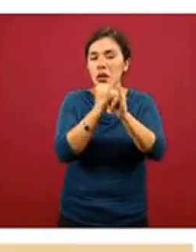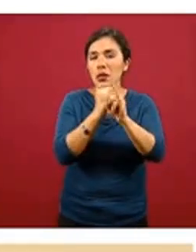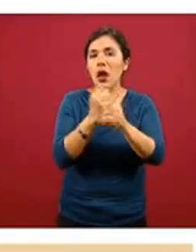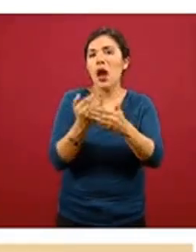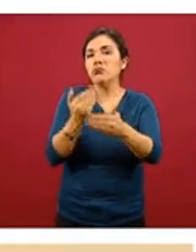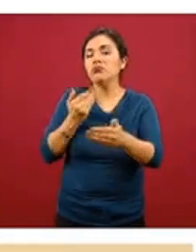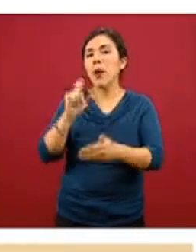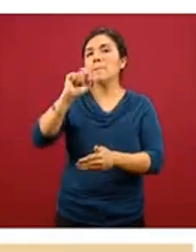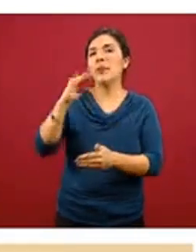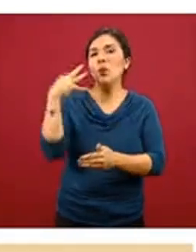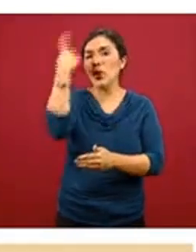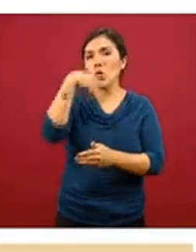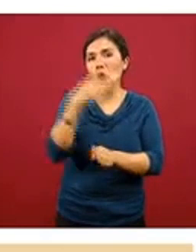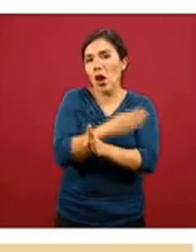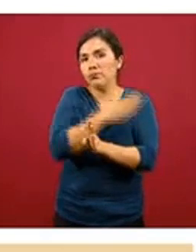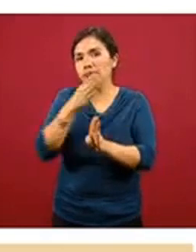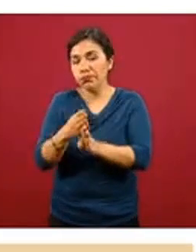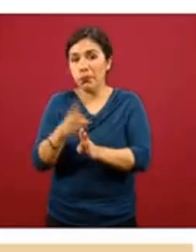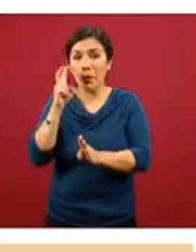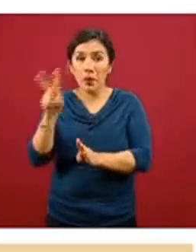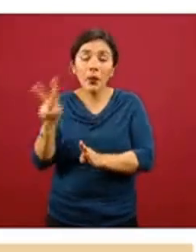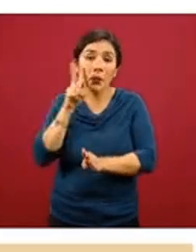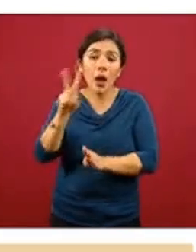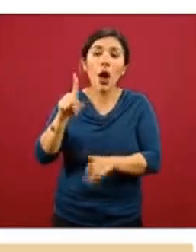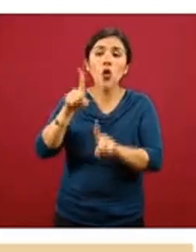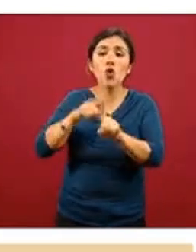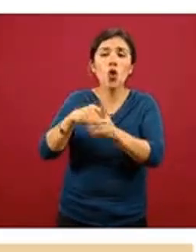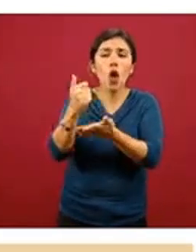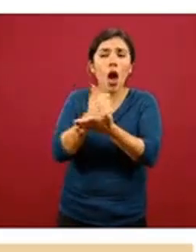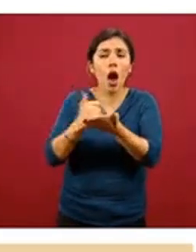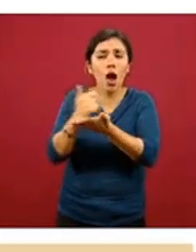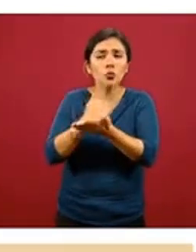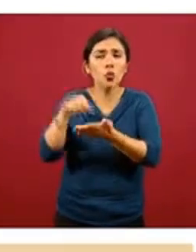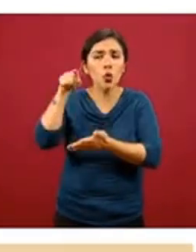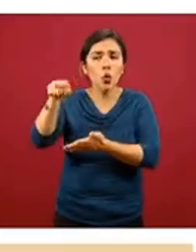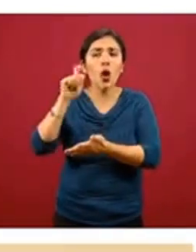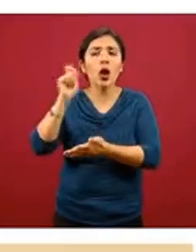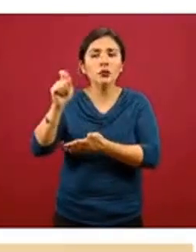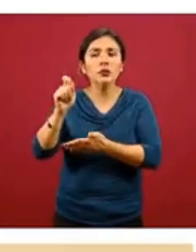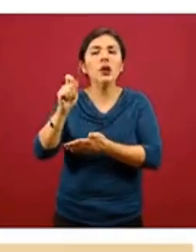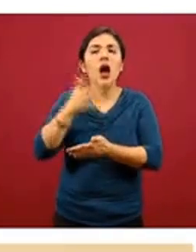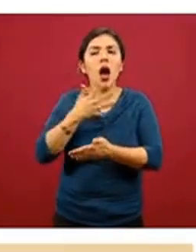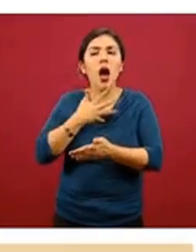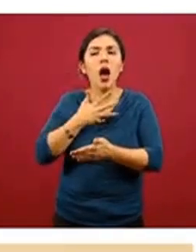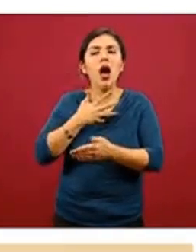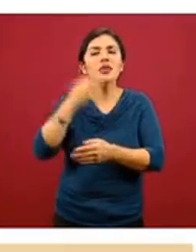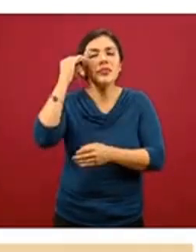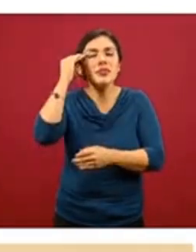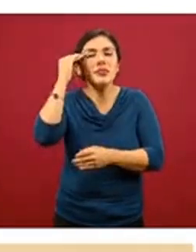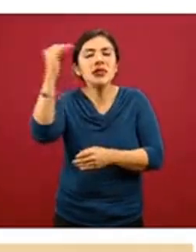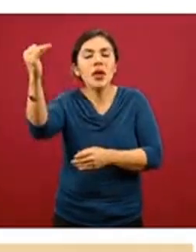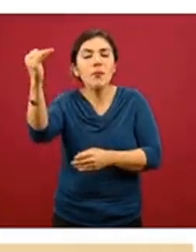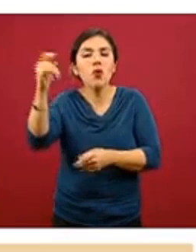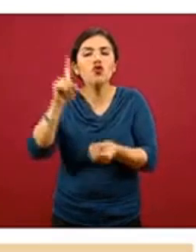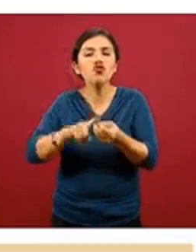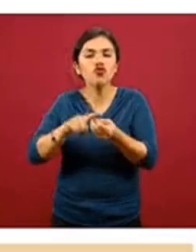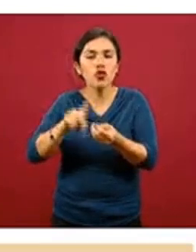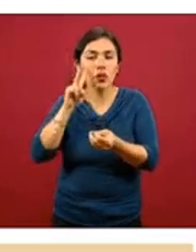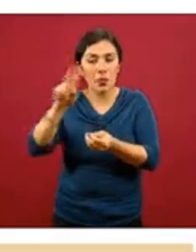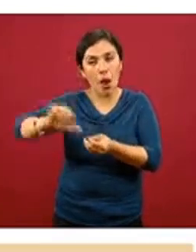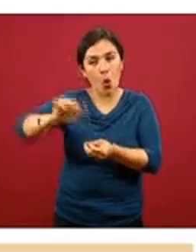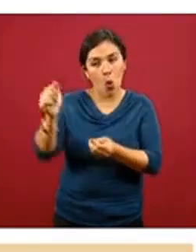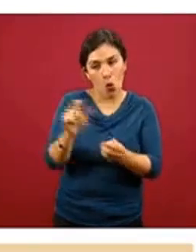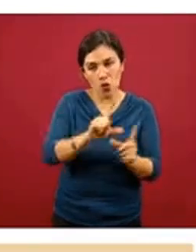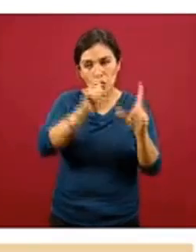últimas 24 horas y vemos cómo en el color azul están distribuidas en el tiempo. Si pasamos a la